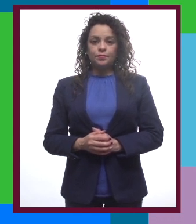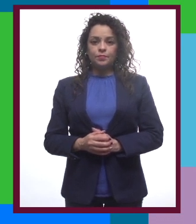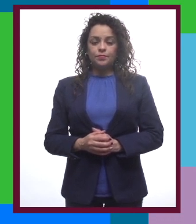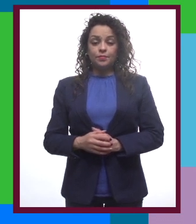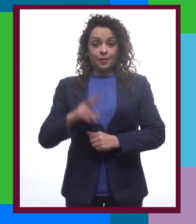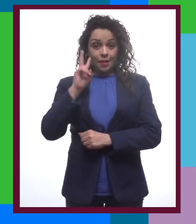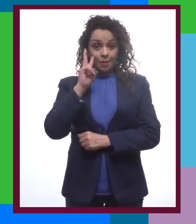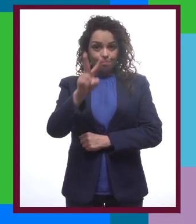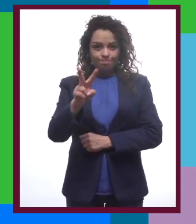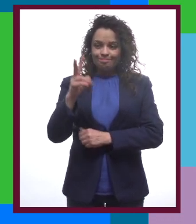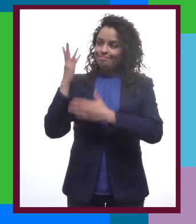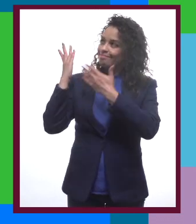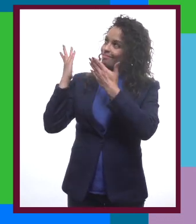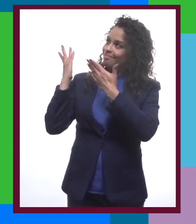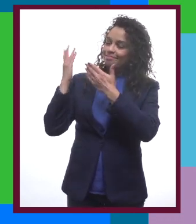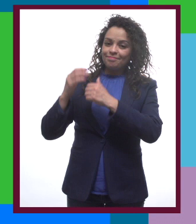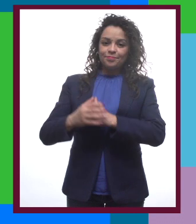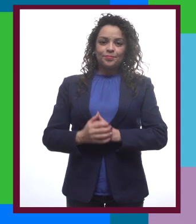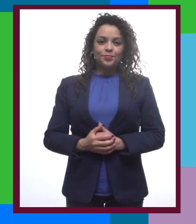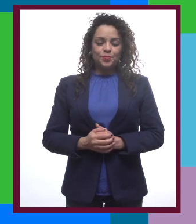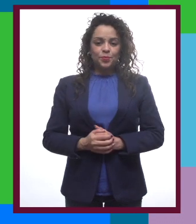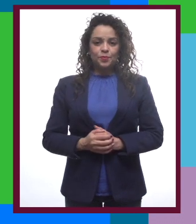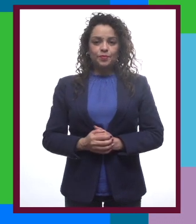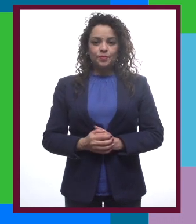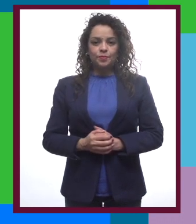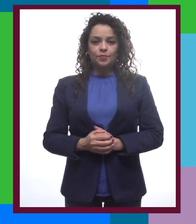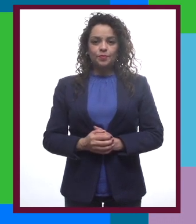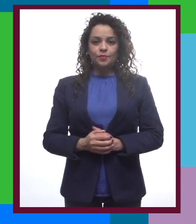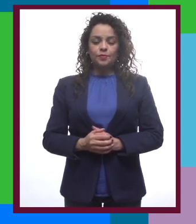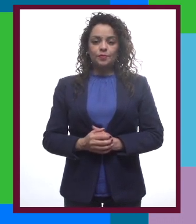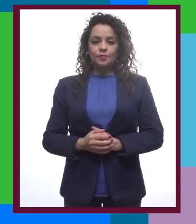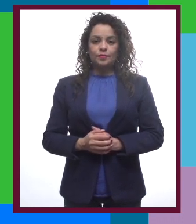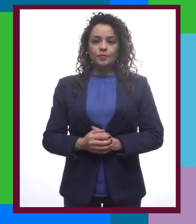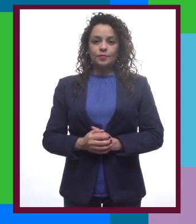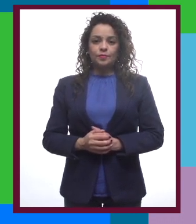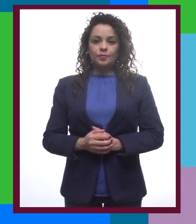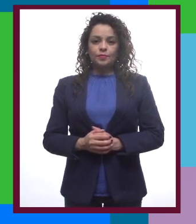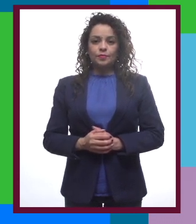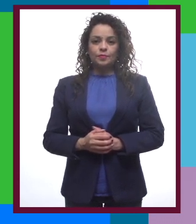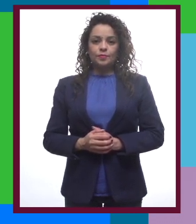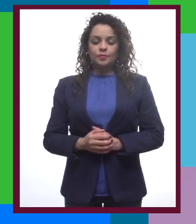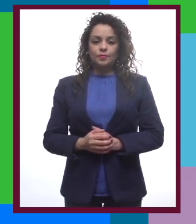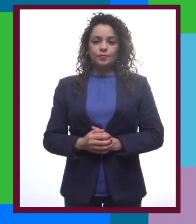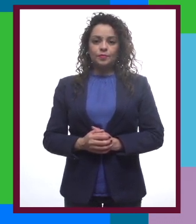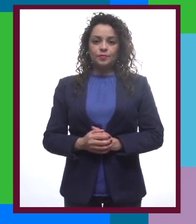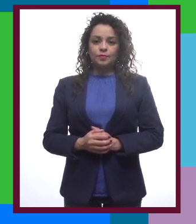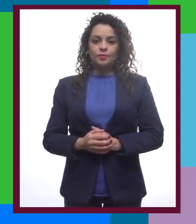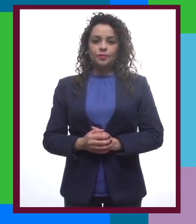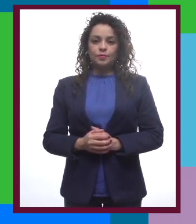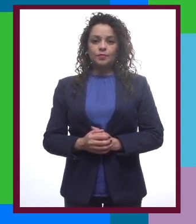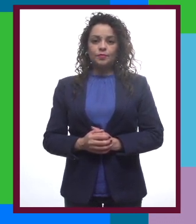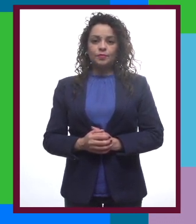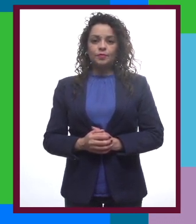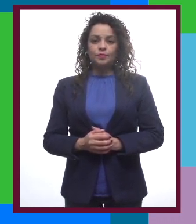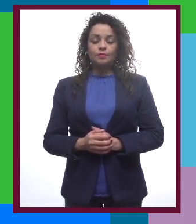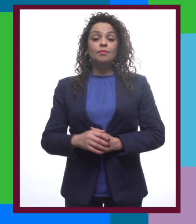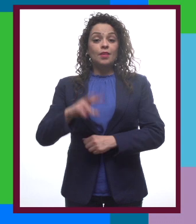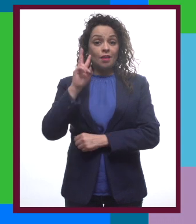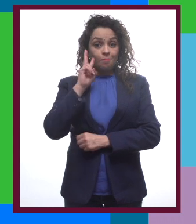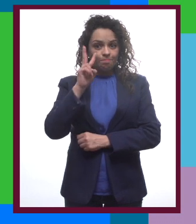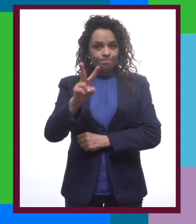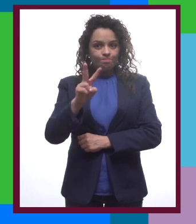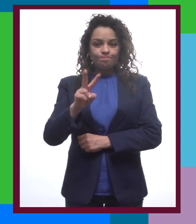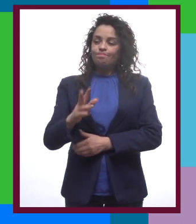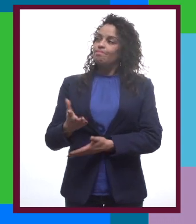muy sorprendente. 4. Contrasta la información. Tal vez haya otros que afirmen lo contrario. ¿Por qué no